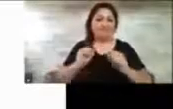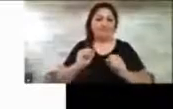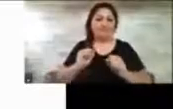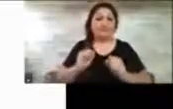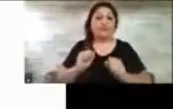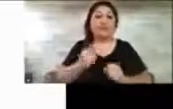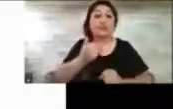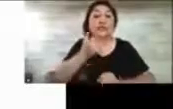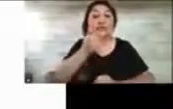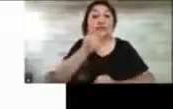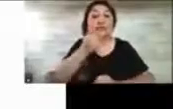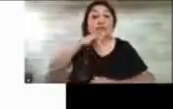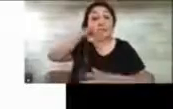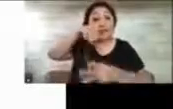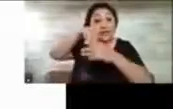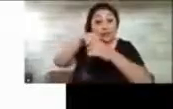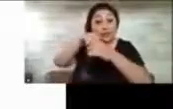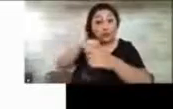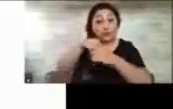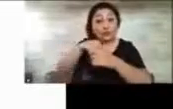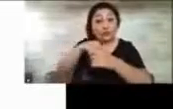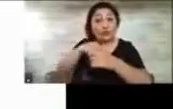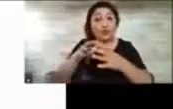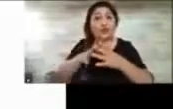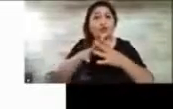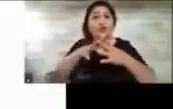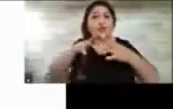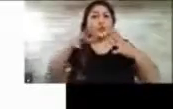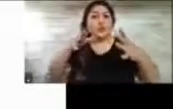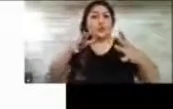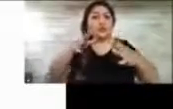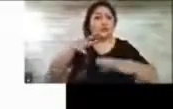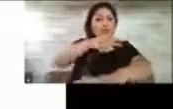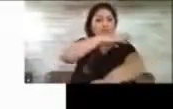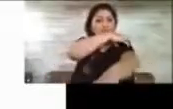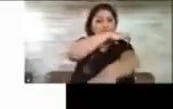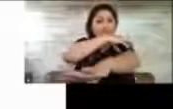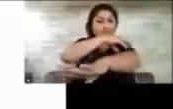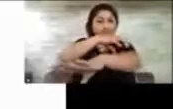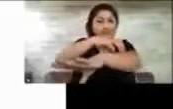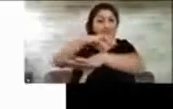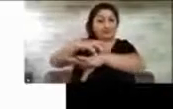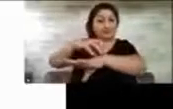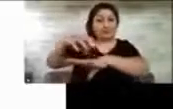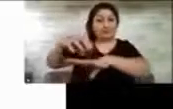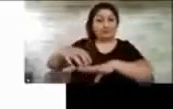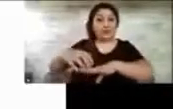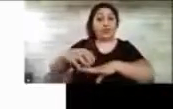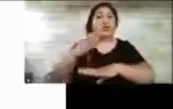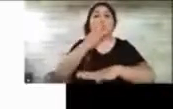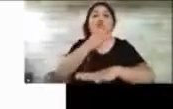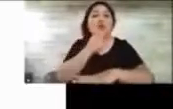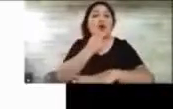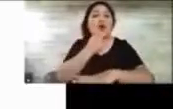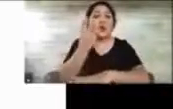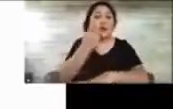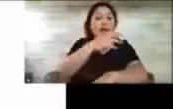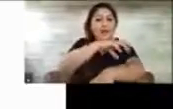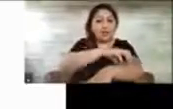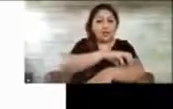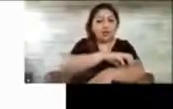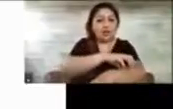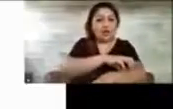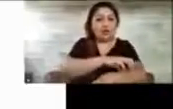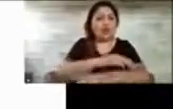esta distribución, que es bastante homogénea en cuanto a las regiones de nuestro país. No hay alguna región donde la discapacidad sea muy